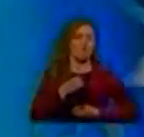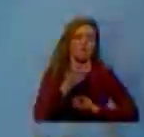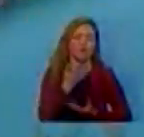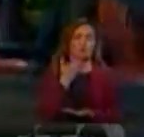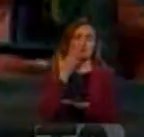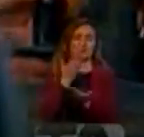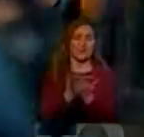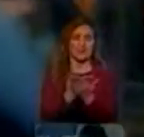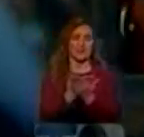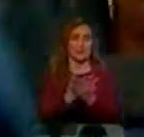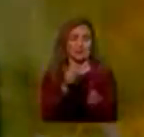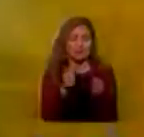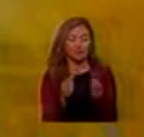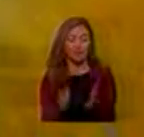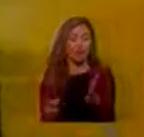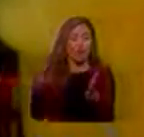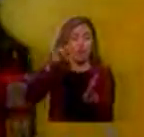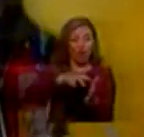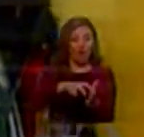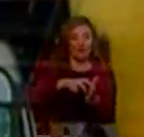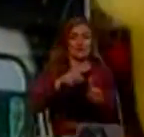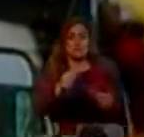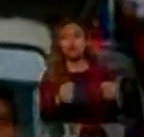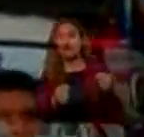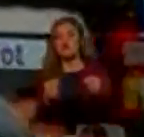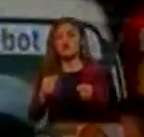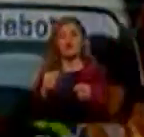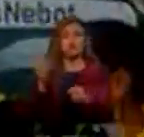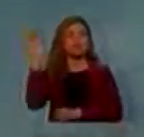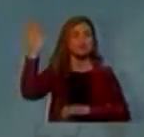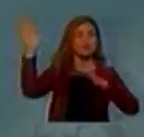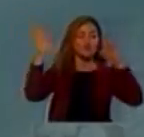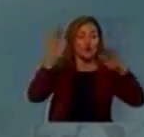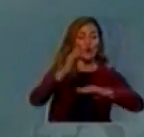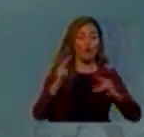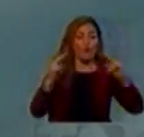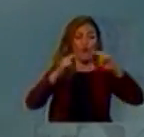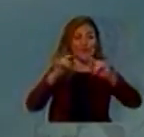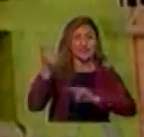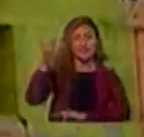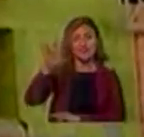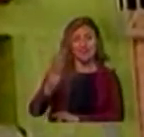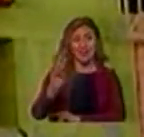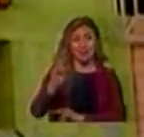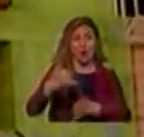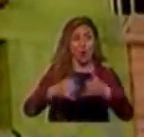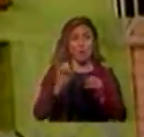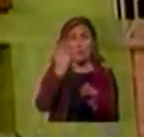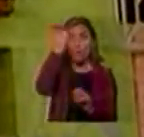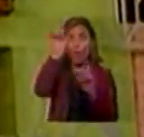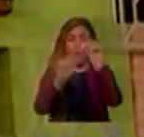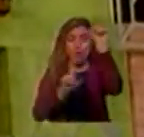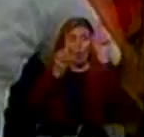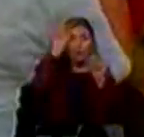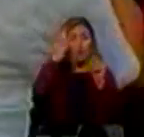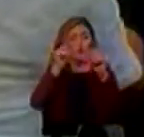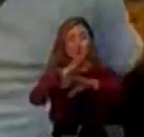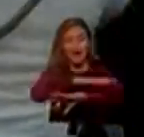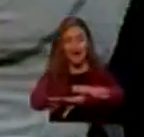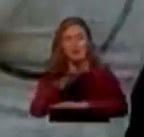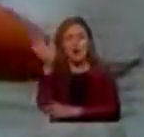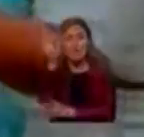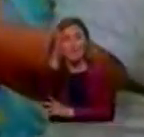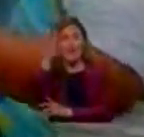carro arrancó y la caravana empezó. Pasó por el puente de la 17, donde con juegos pirotécnicos en la vereda y desde los balcones con banderas, más